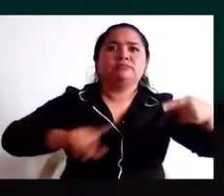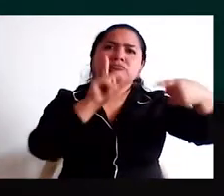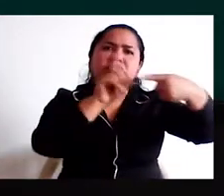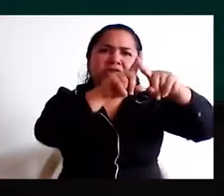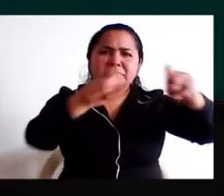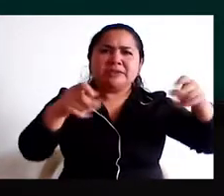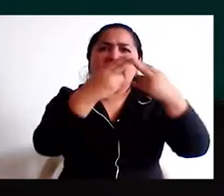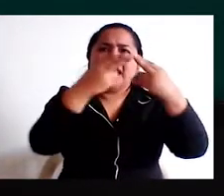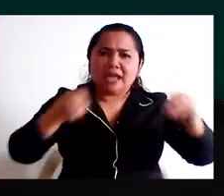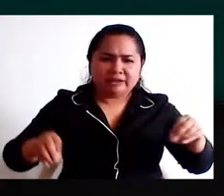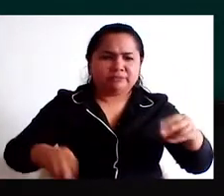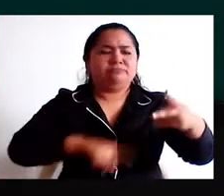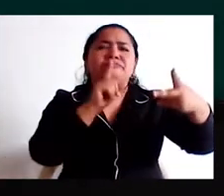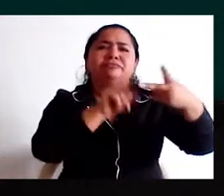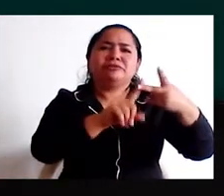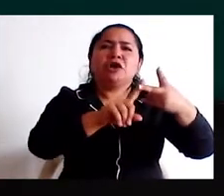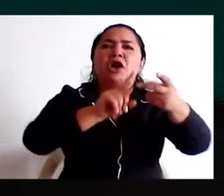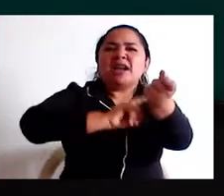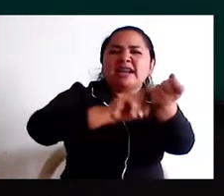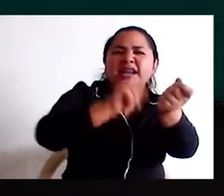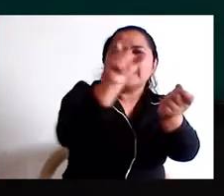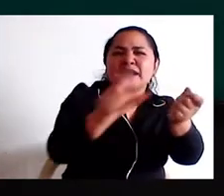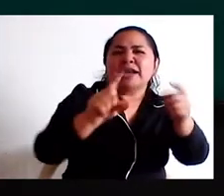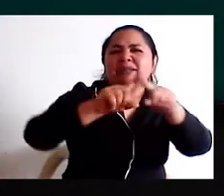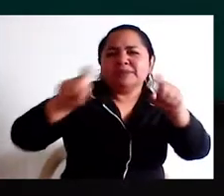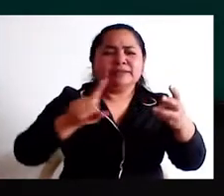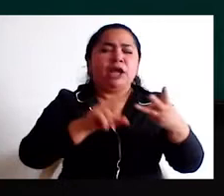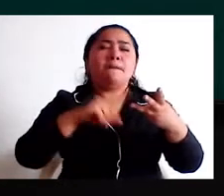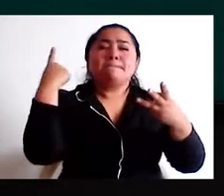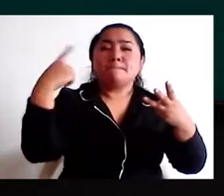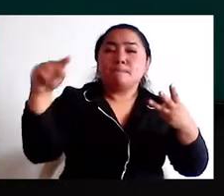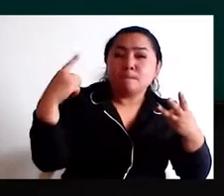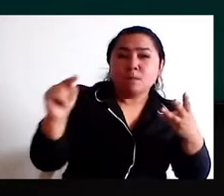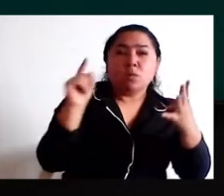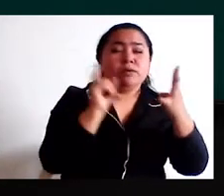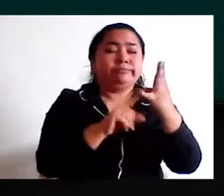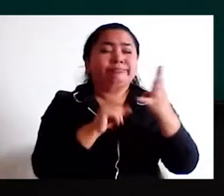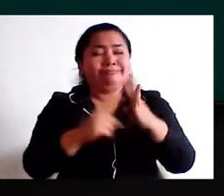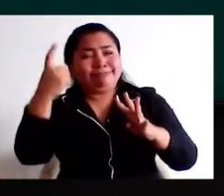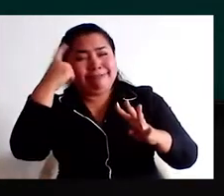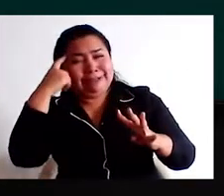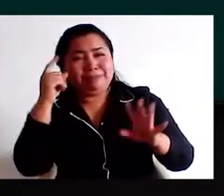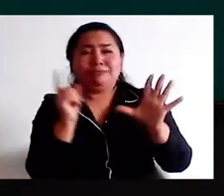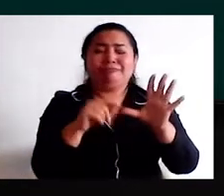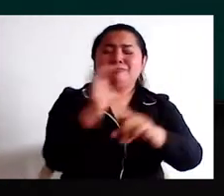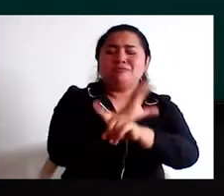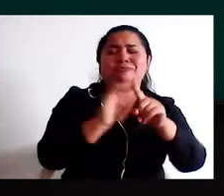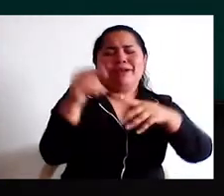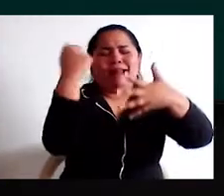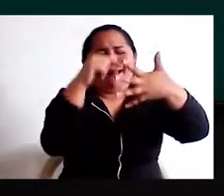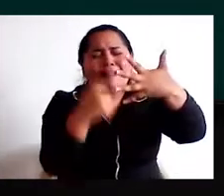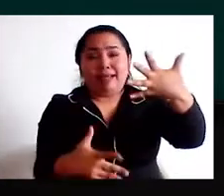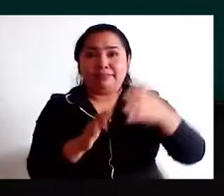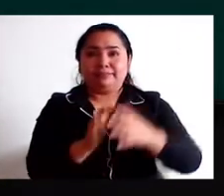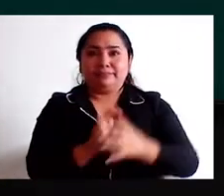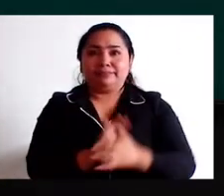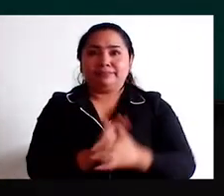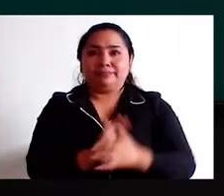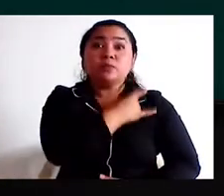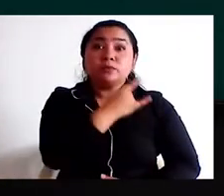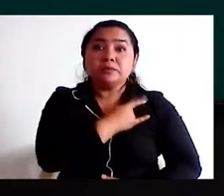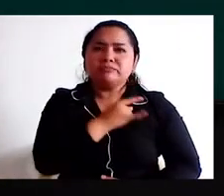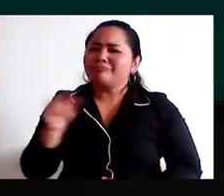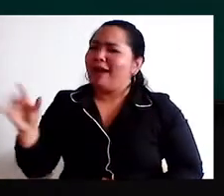universidad pública la diversidad de género la diversidad de raza la diversidad política la diversidad de pensamiento la diversidad cultural entre otras